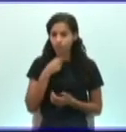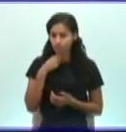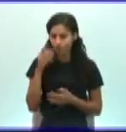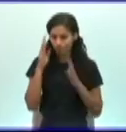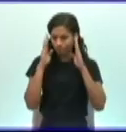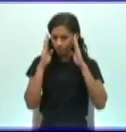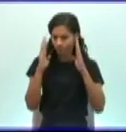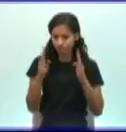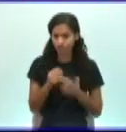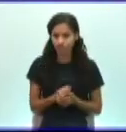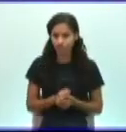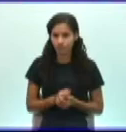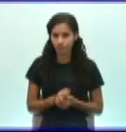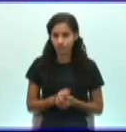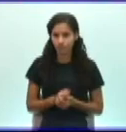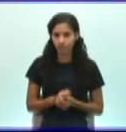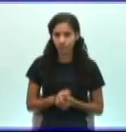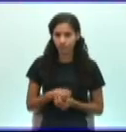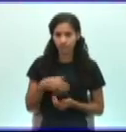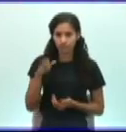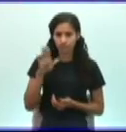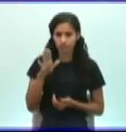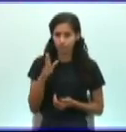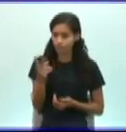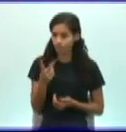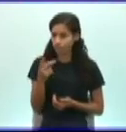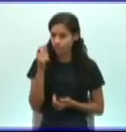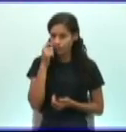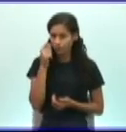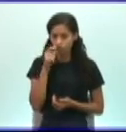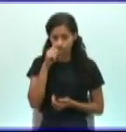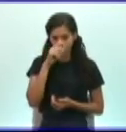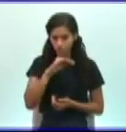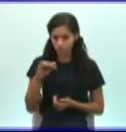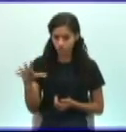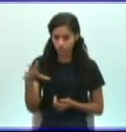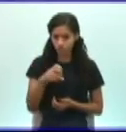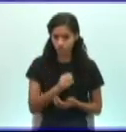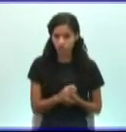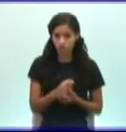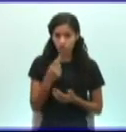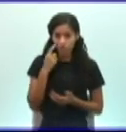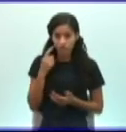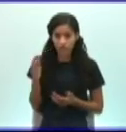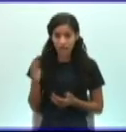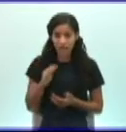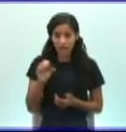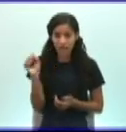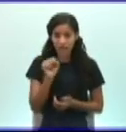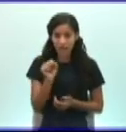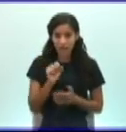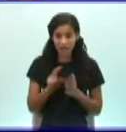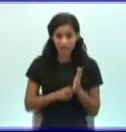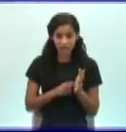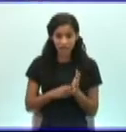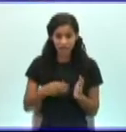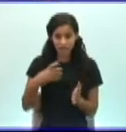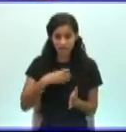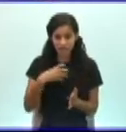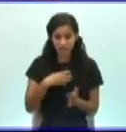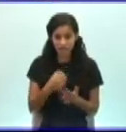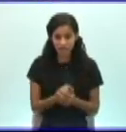pierdan. Hola, Cristina. Hola, Andrés. Hola, hola, niños. Ahí viene un carro de tren. ¿Qué lleva?